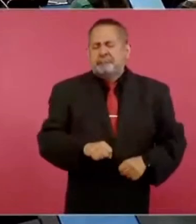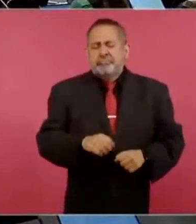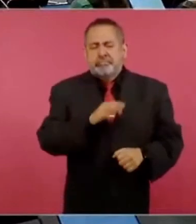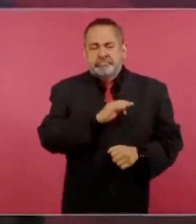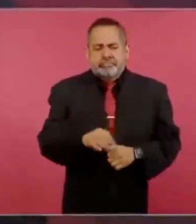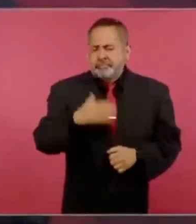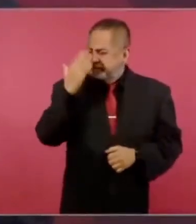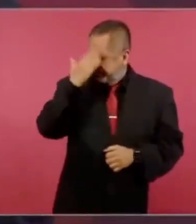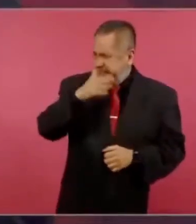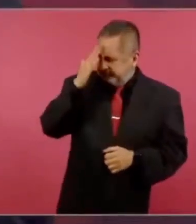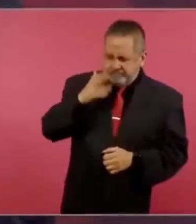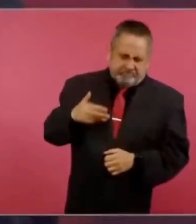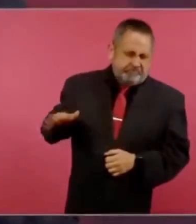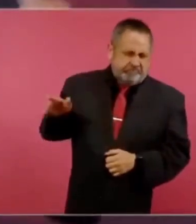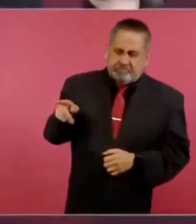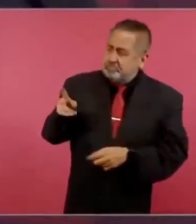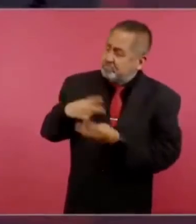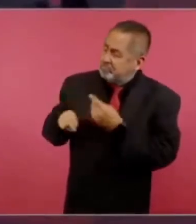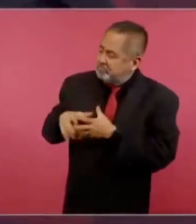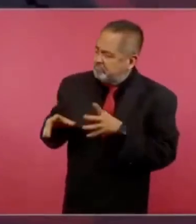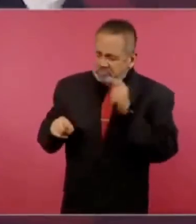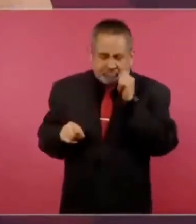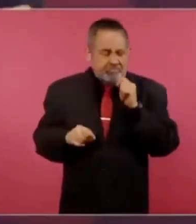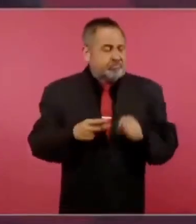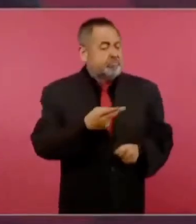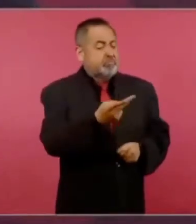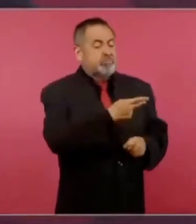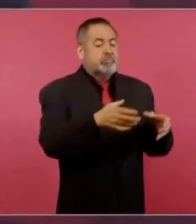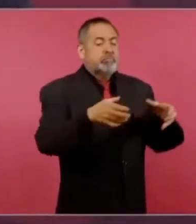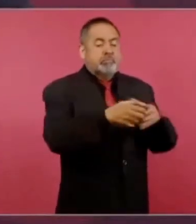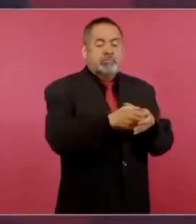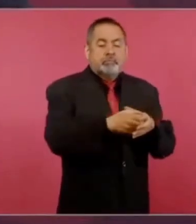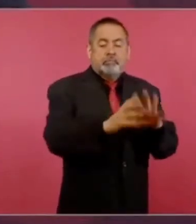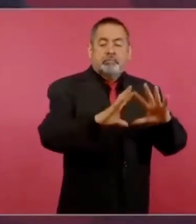el camino, ¿no? Unirse.